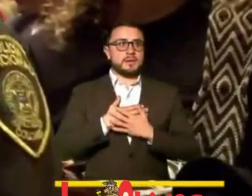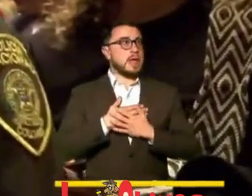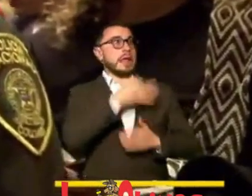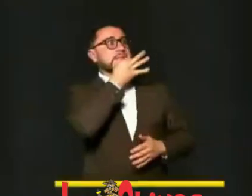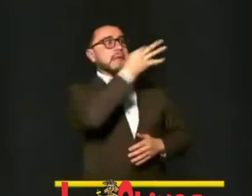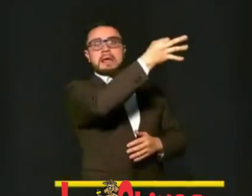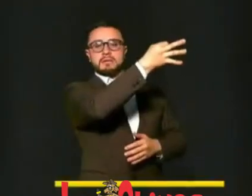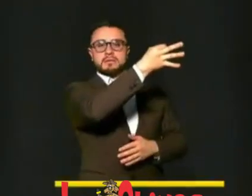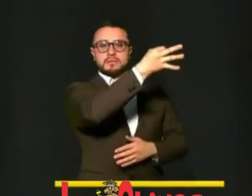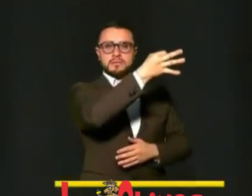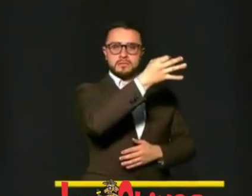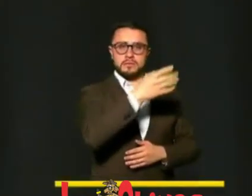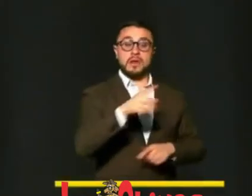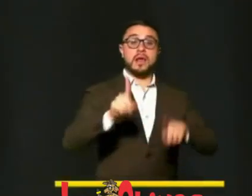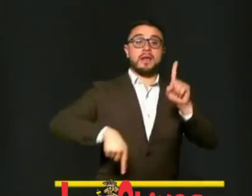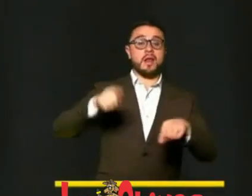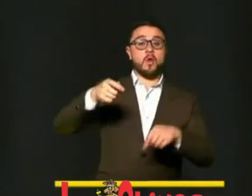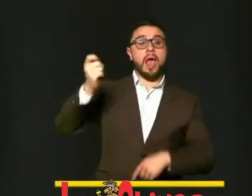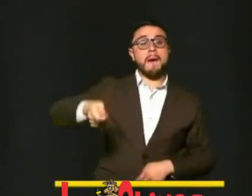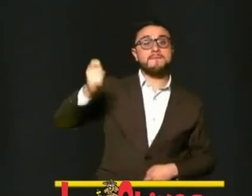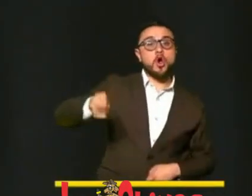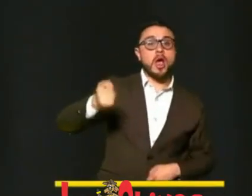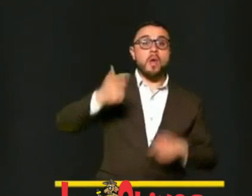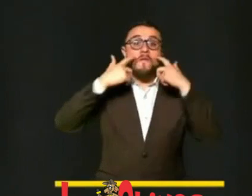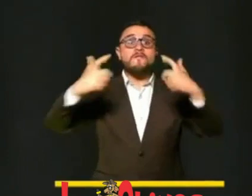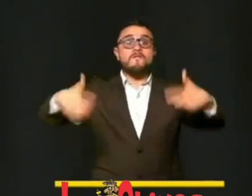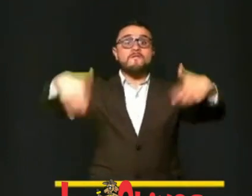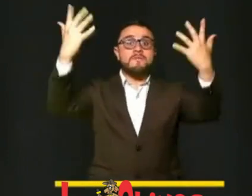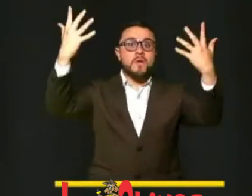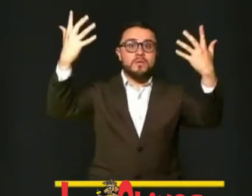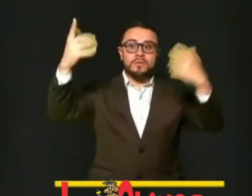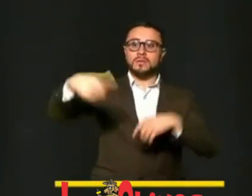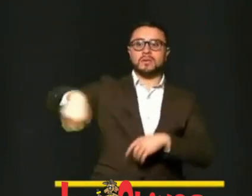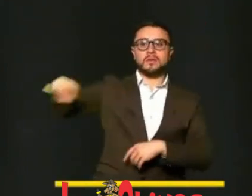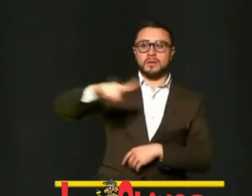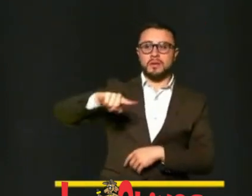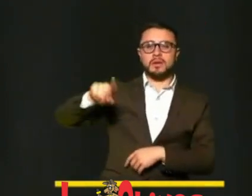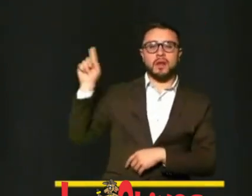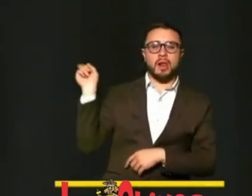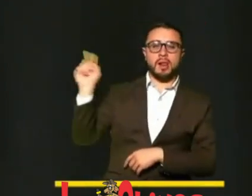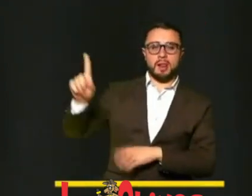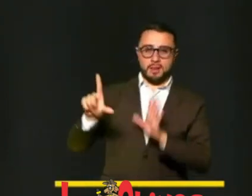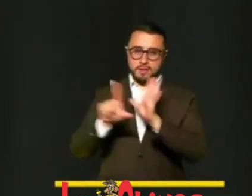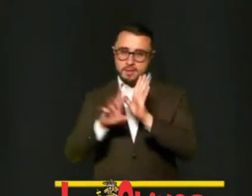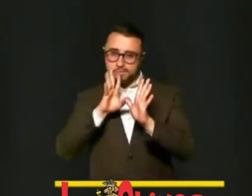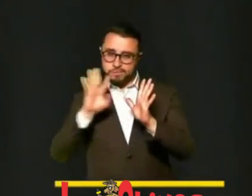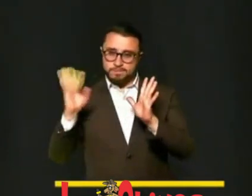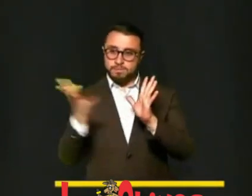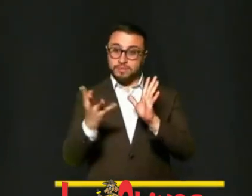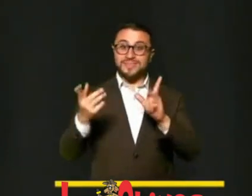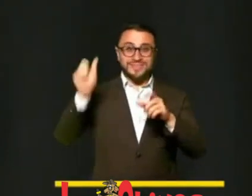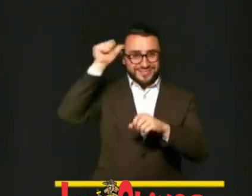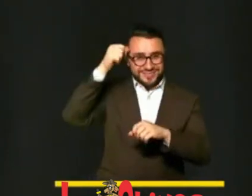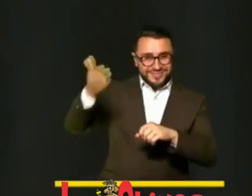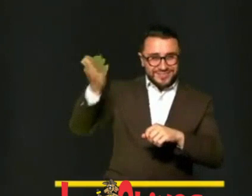acusando y unos abogados muy famosos por su línea delictiva incluido los del cartel de